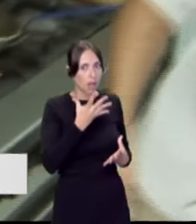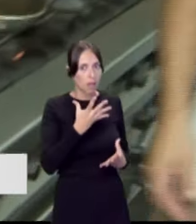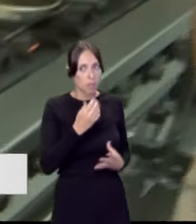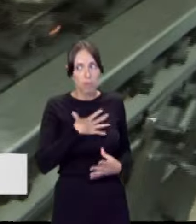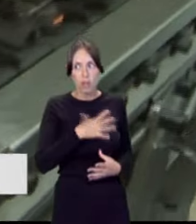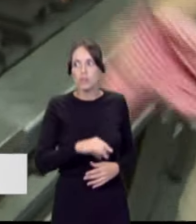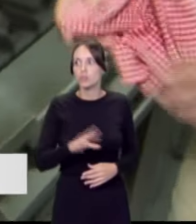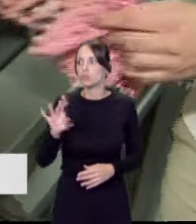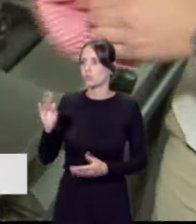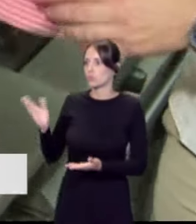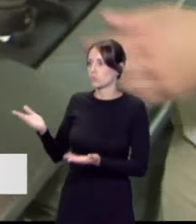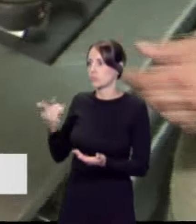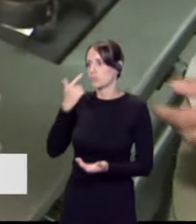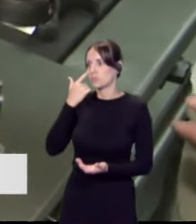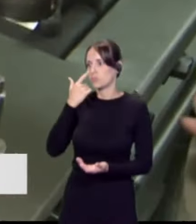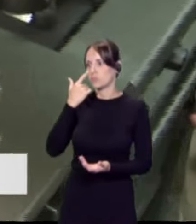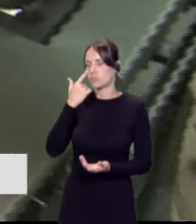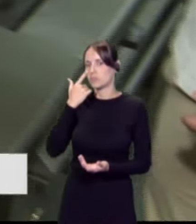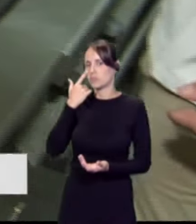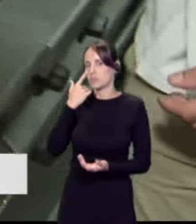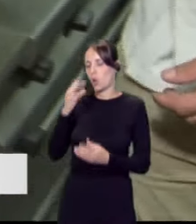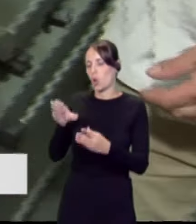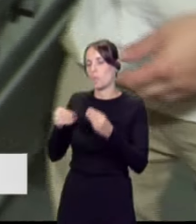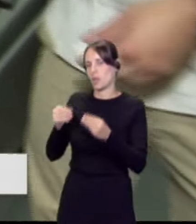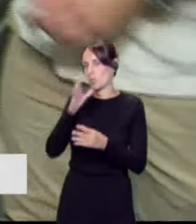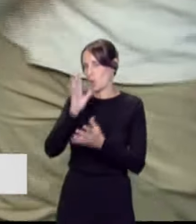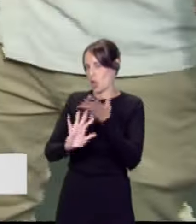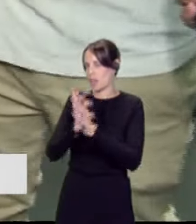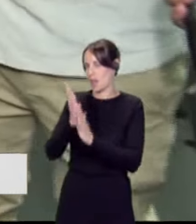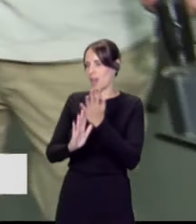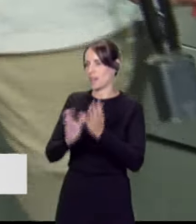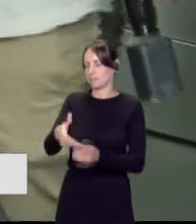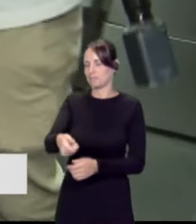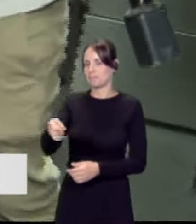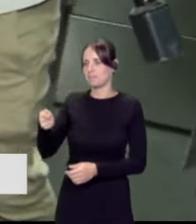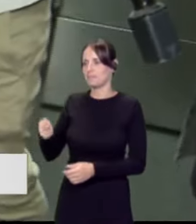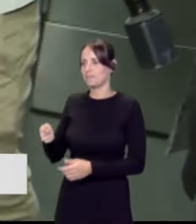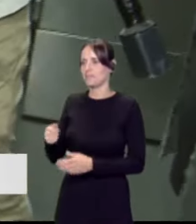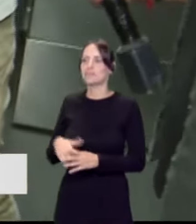de esa tapa? Aquí para no quemarnos con un pañito, está bien caliente.